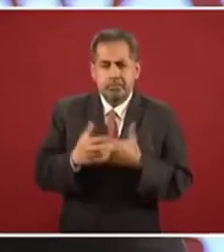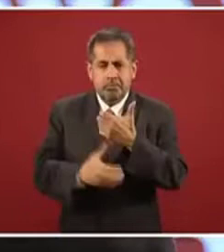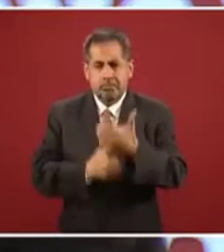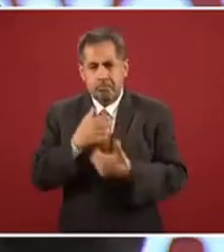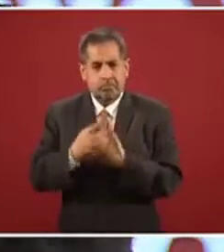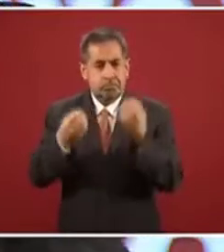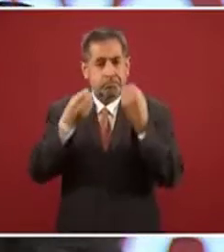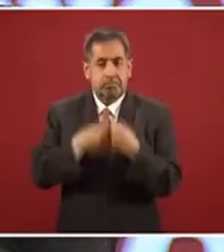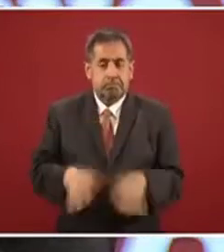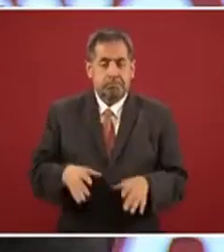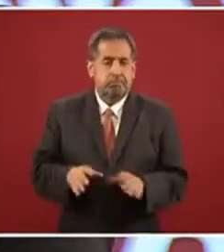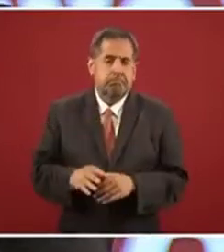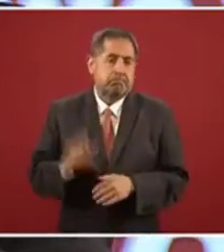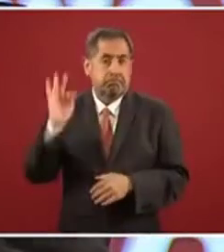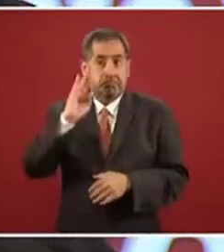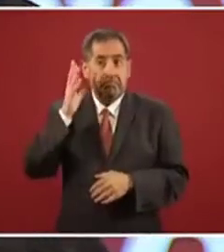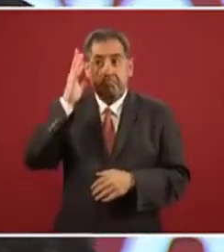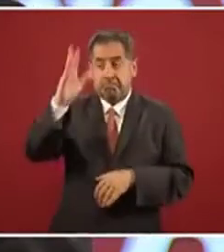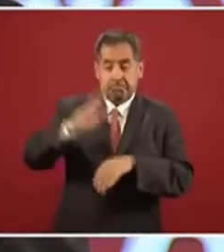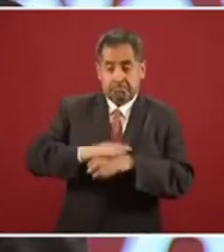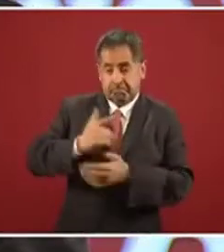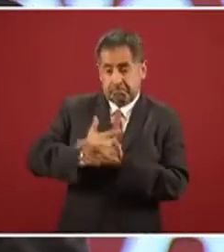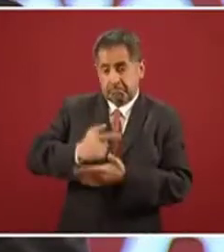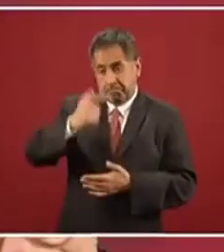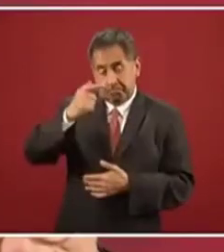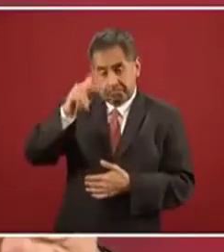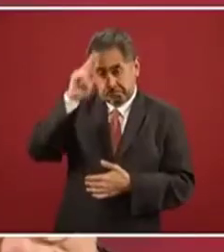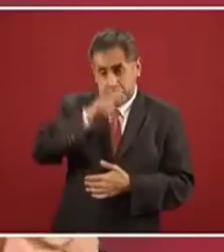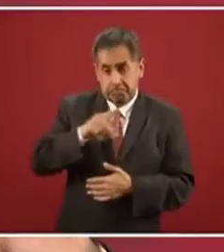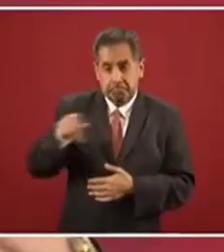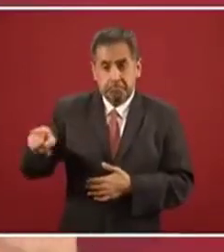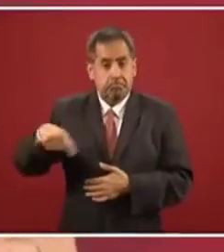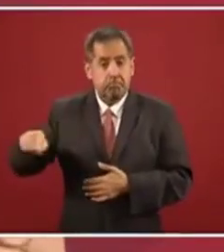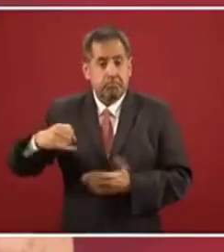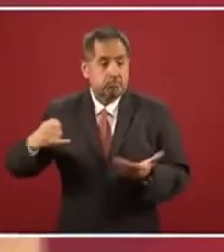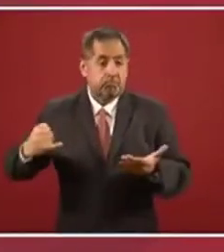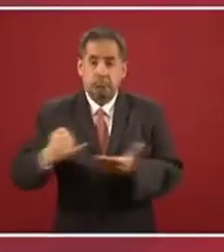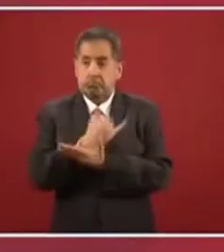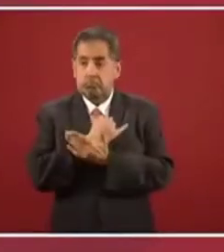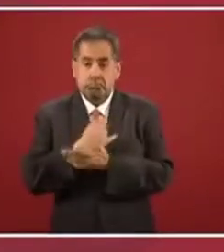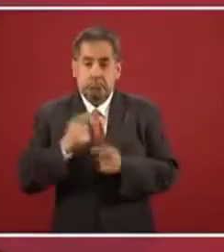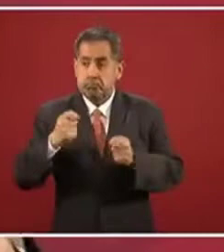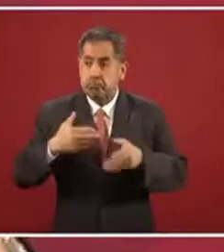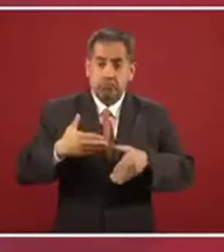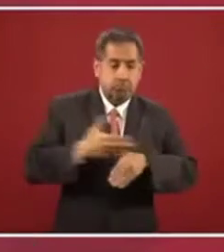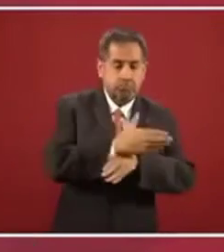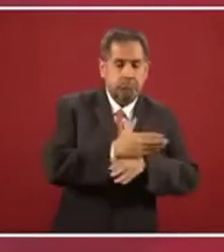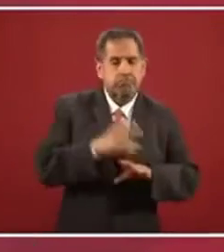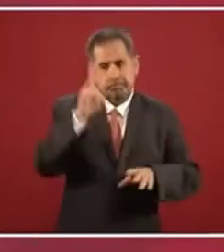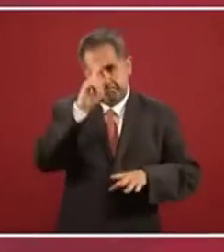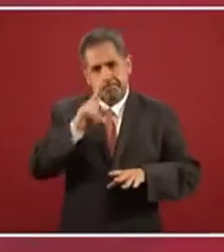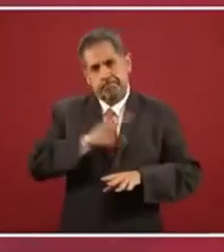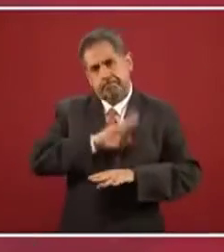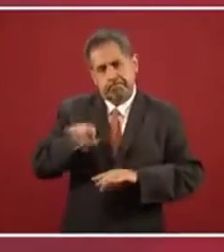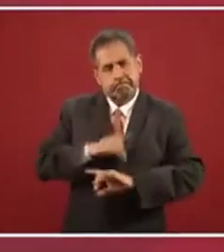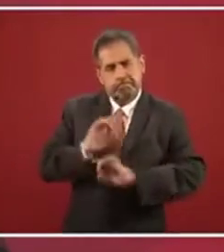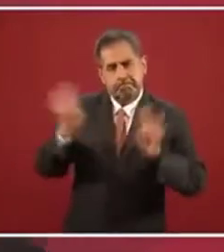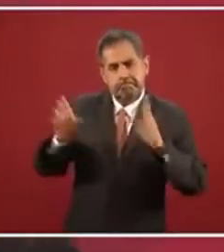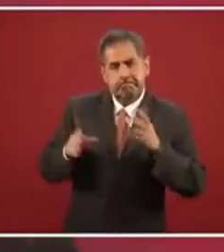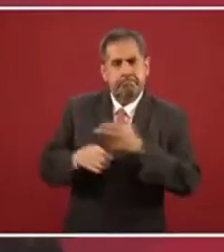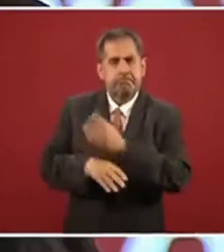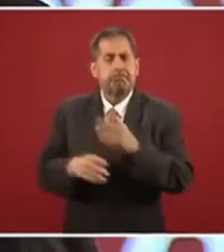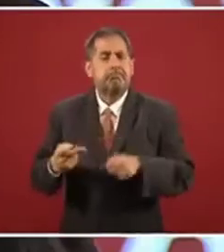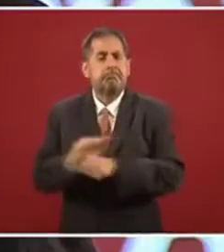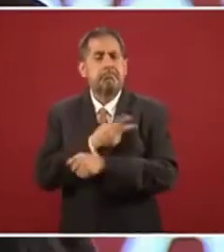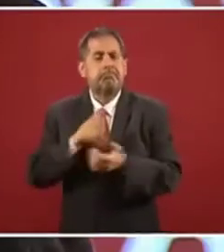salvo que se agrave la situación y llegasen a tomar una decisión contraria a la soberanía nacional, porque ahí sí tenemos que reaccionar. El costo